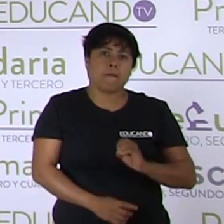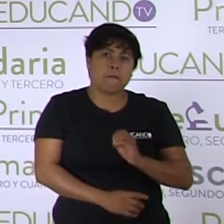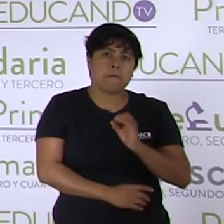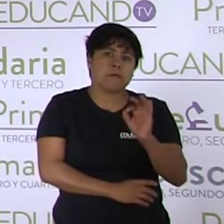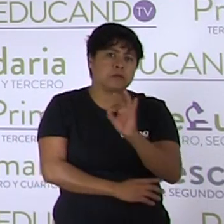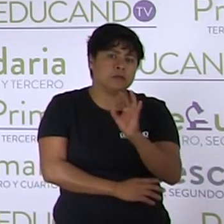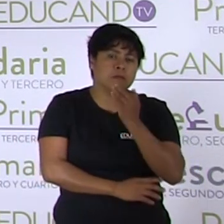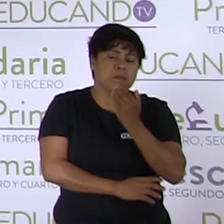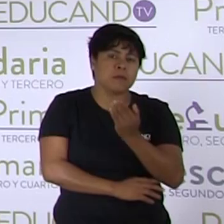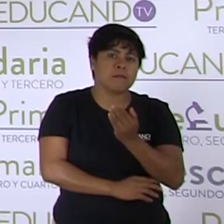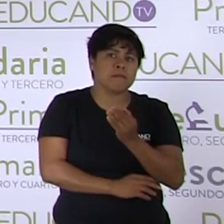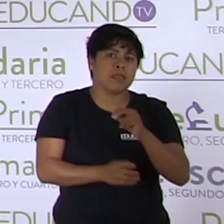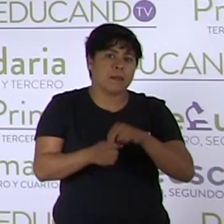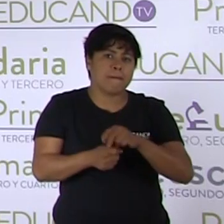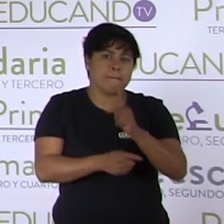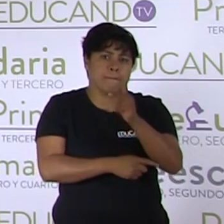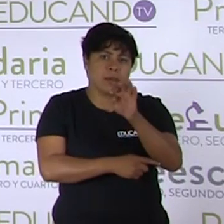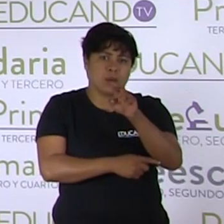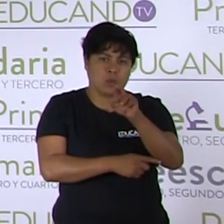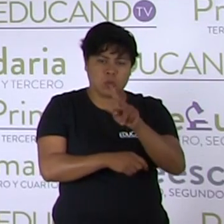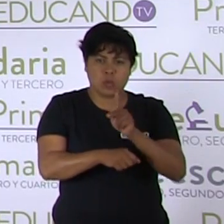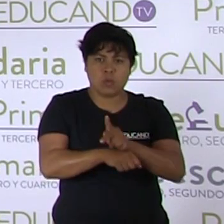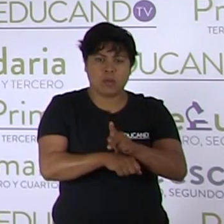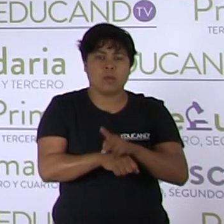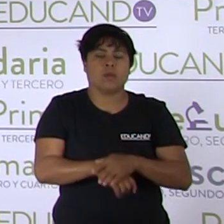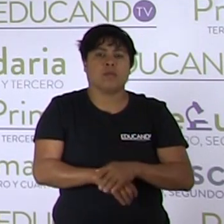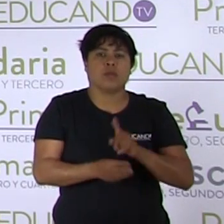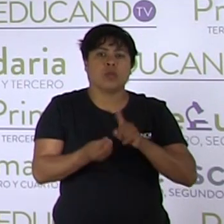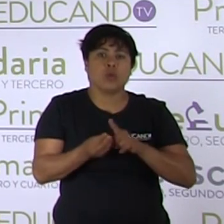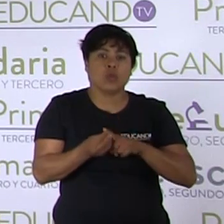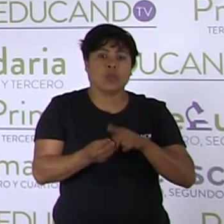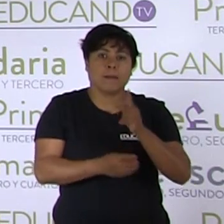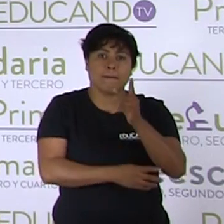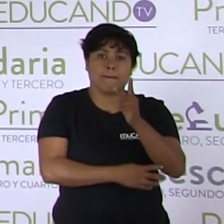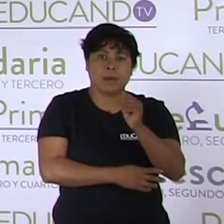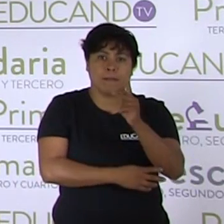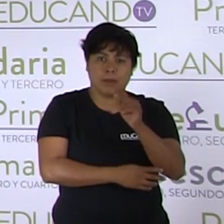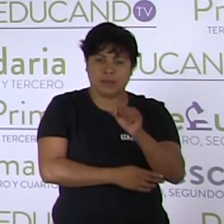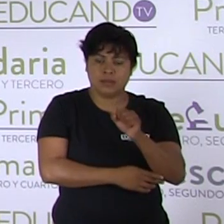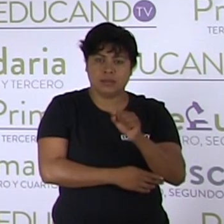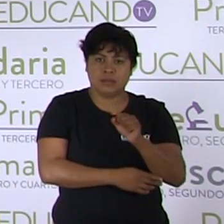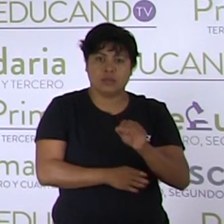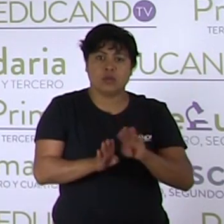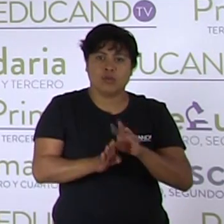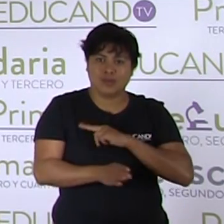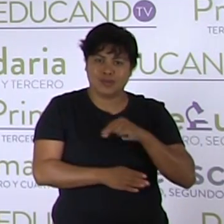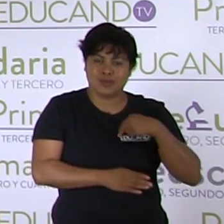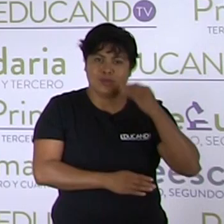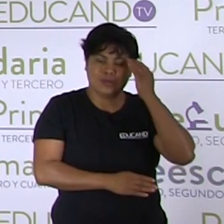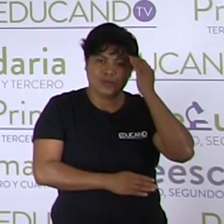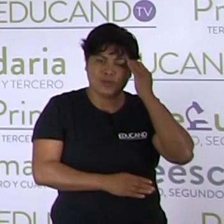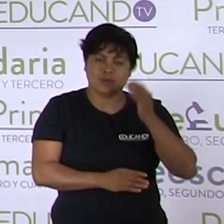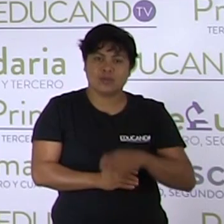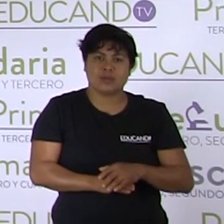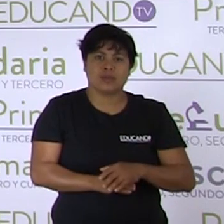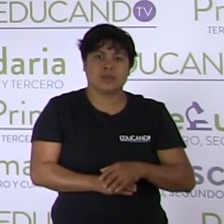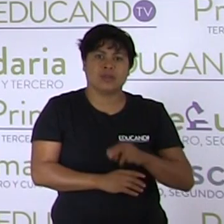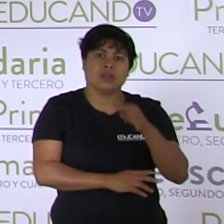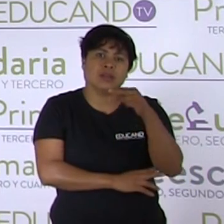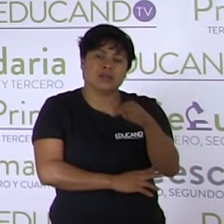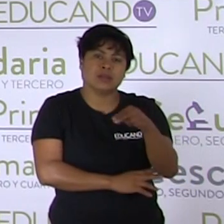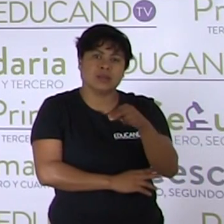bien en Perú, donde en lugar de papas, como los conocemos, les